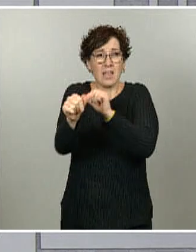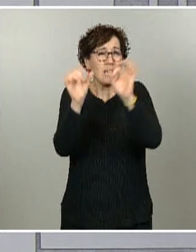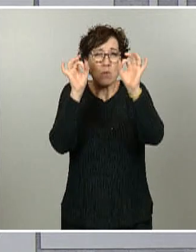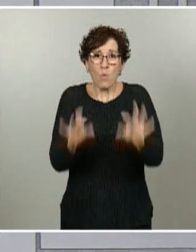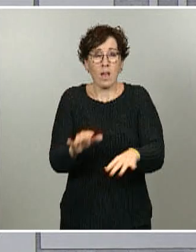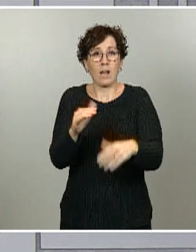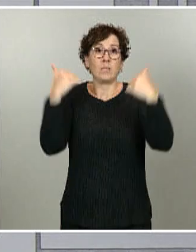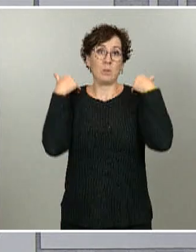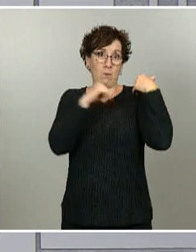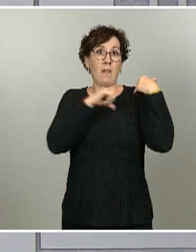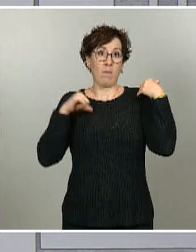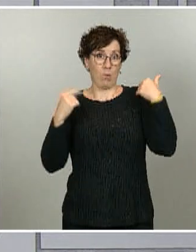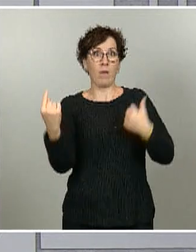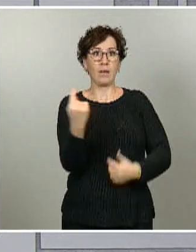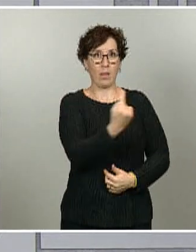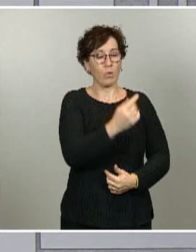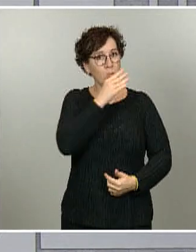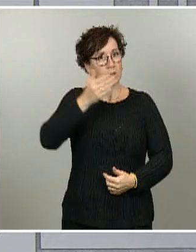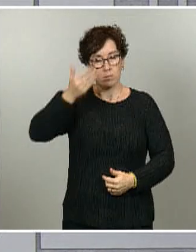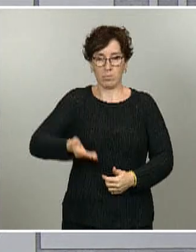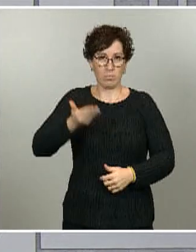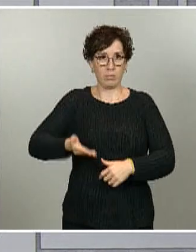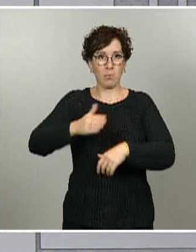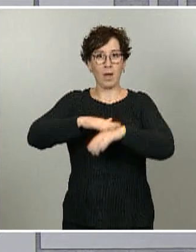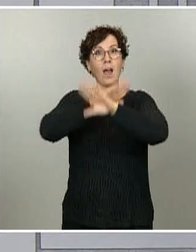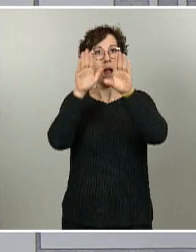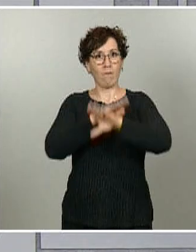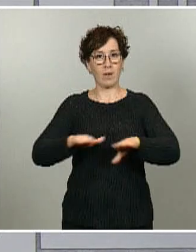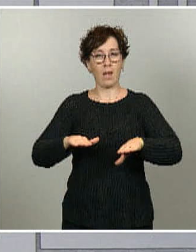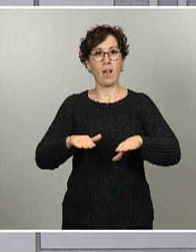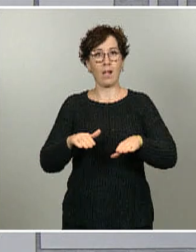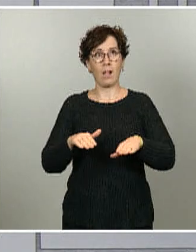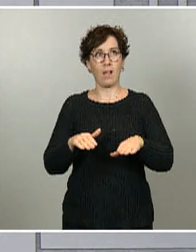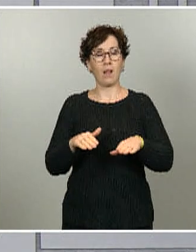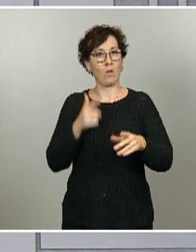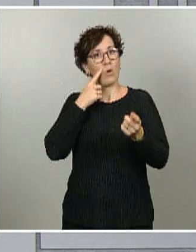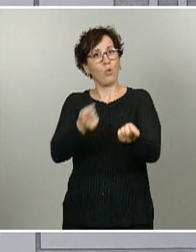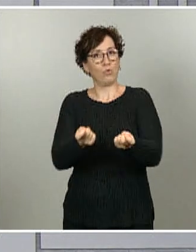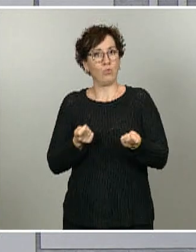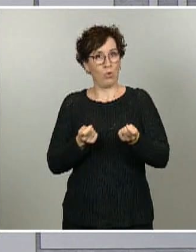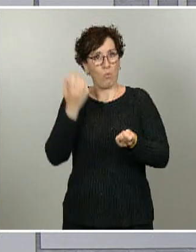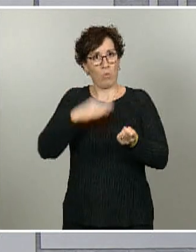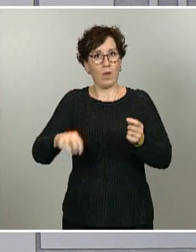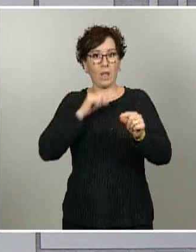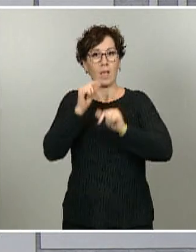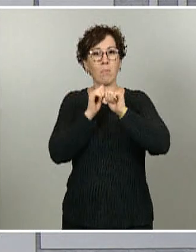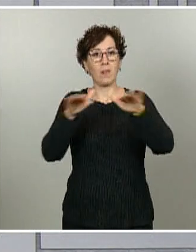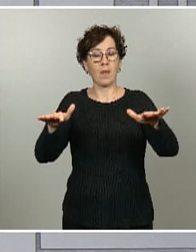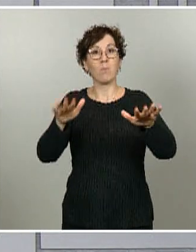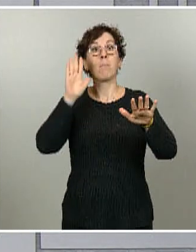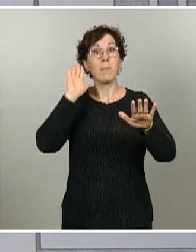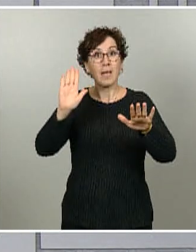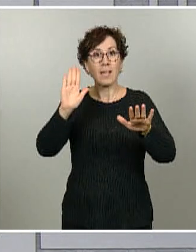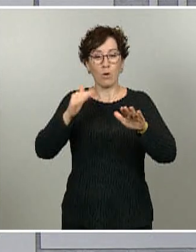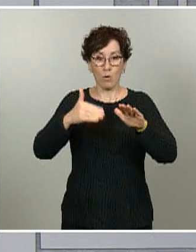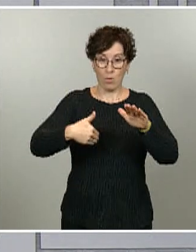sido fundamental para que hayamos conseguido controlar la epidemia, pero que va a ser todavía más esencial en esta etapa